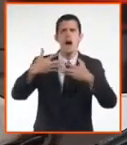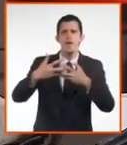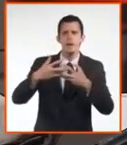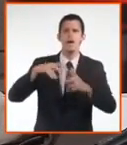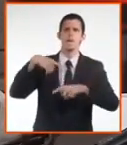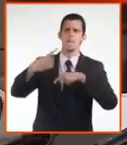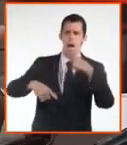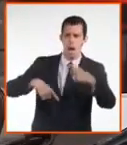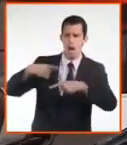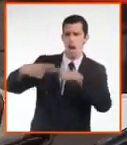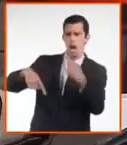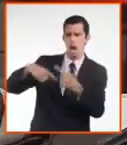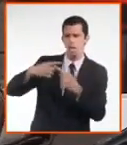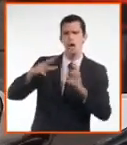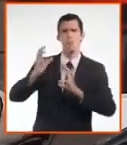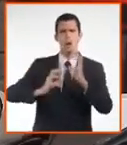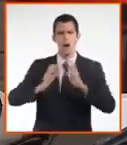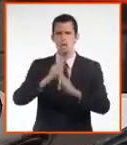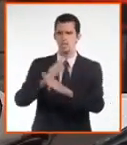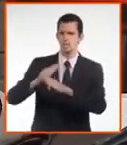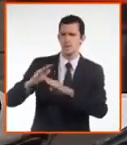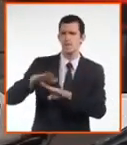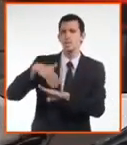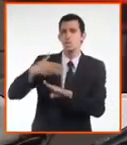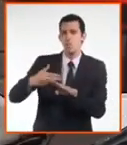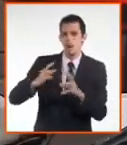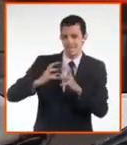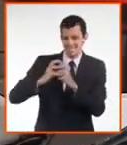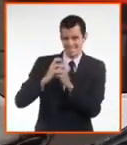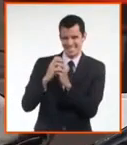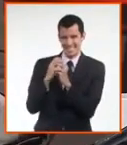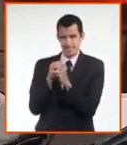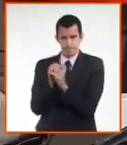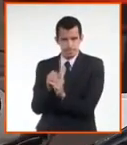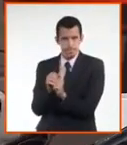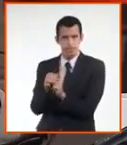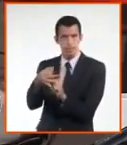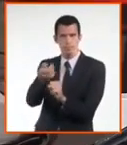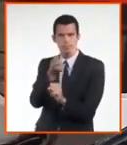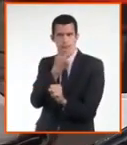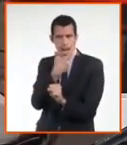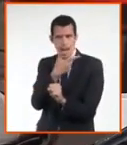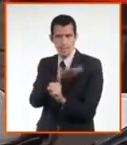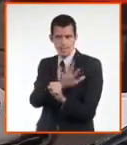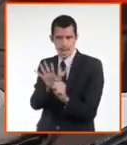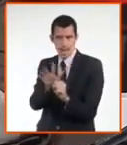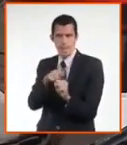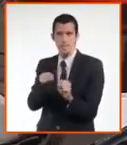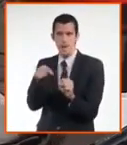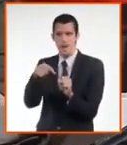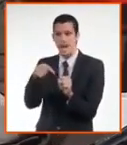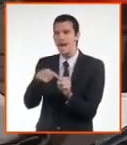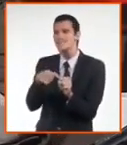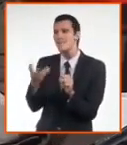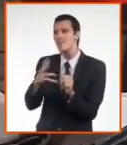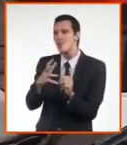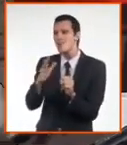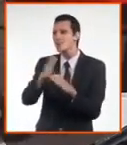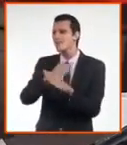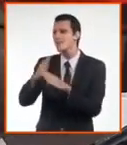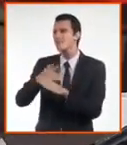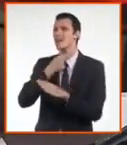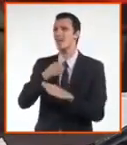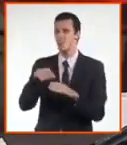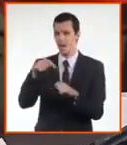de dónde se va a absorber ese medicamento no es igual un medicamento que se absorbe en el estómago que un